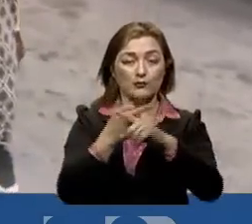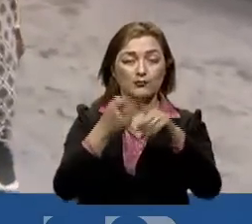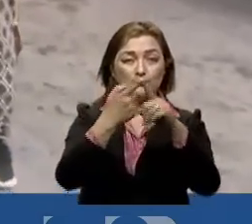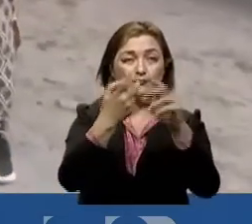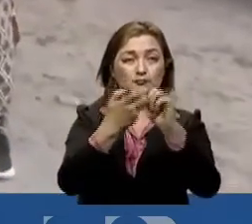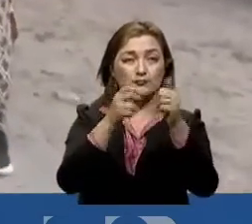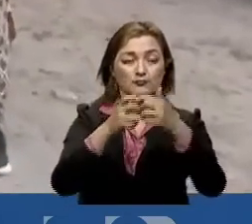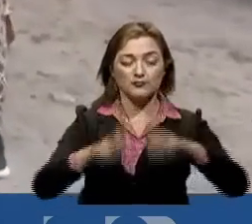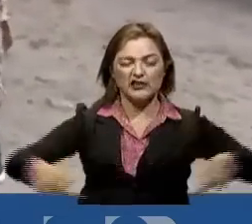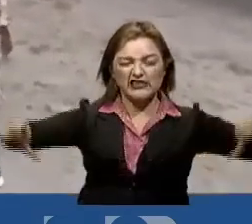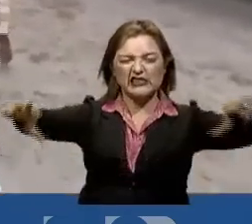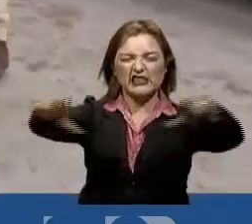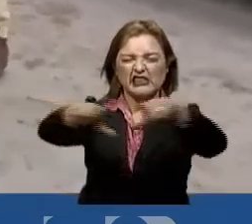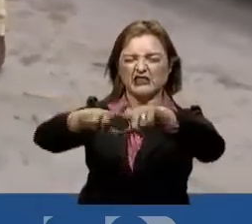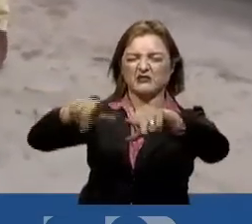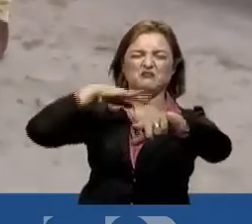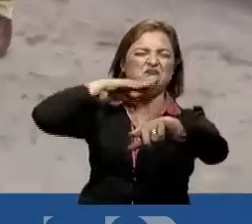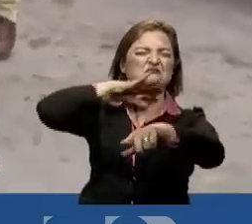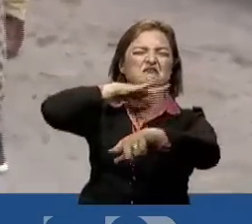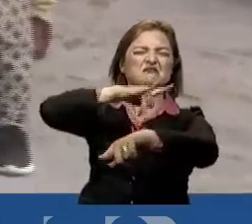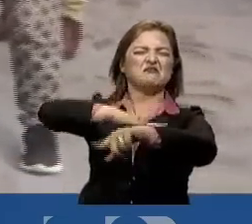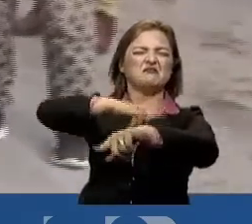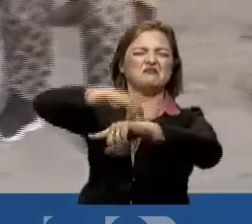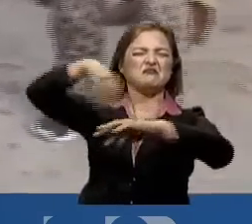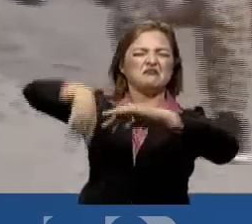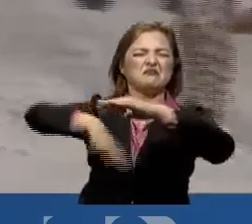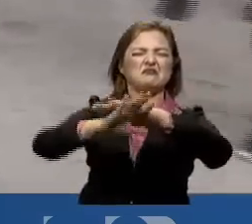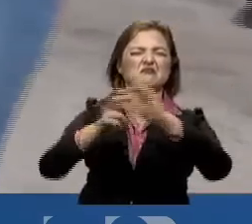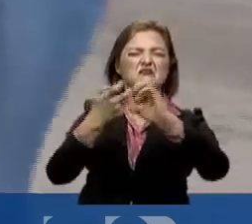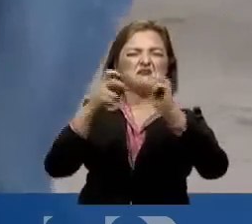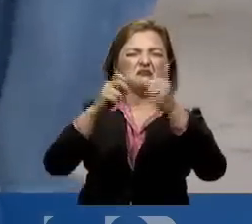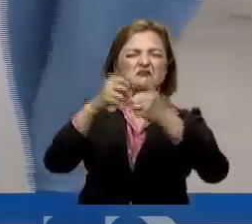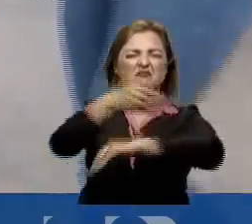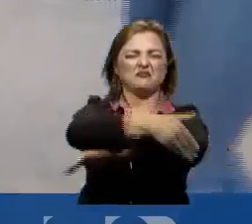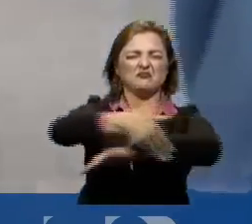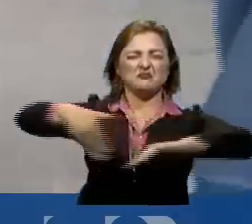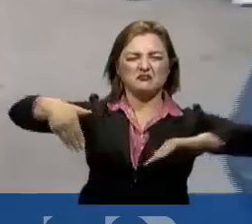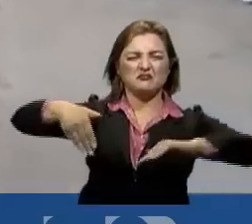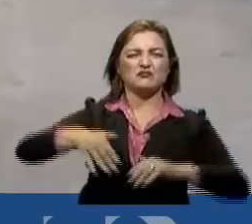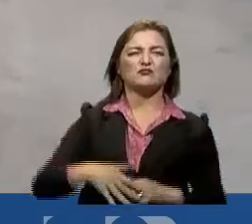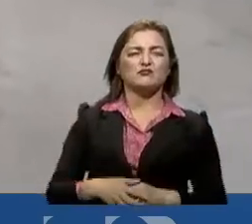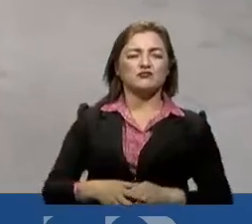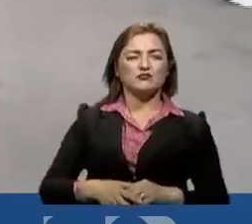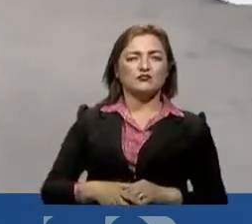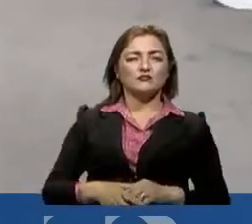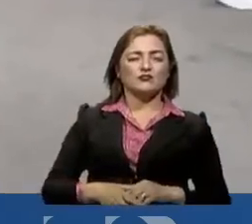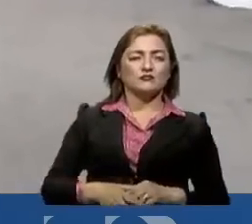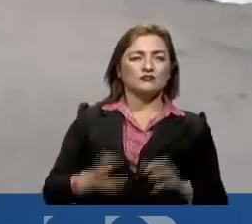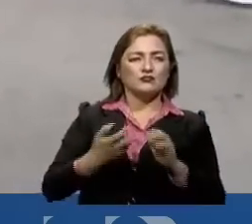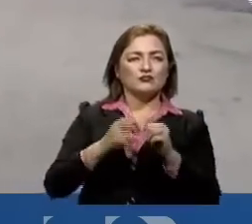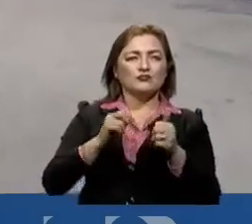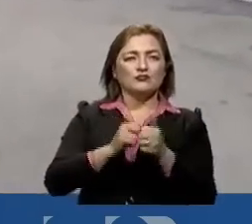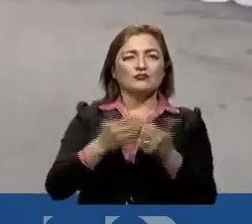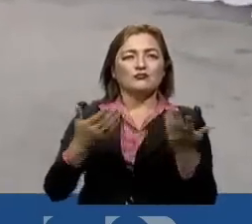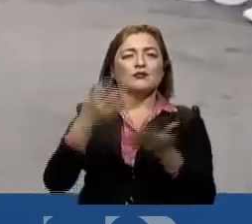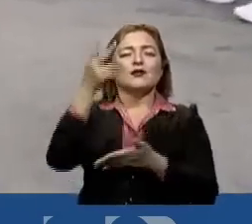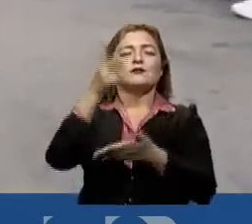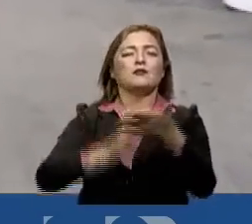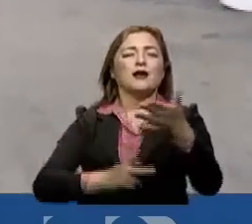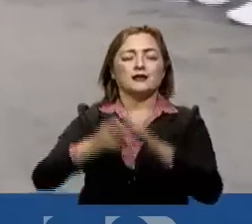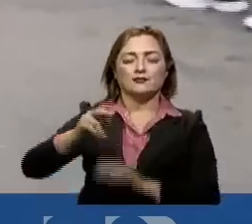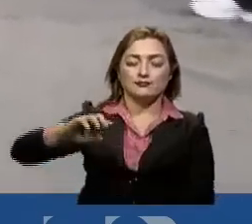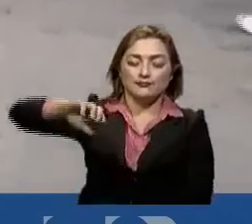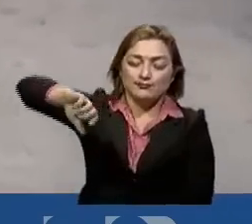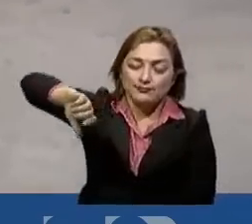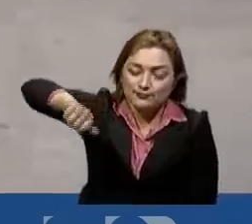tema de la laguna, de las aguas servidas, también hay problema de las calles, pero hoy lo que les vamos a contar es el problema del desabastecimiento de agua.